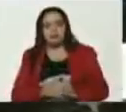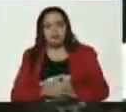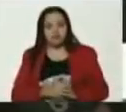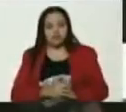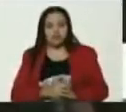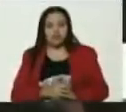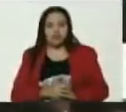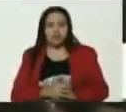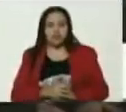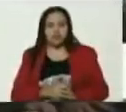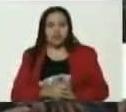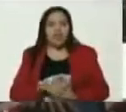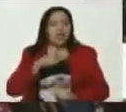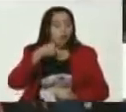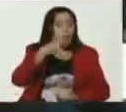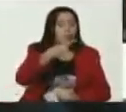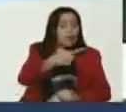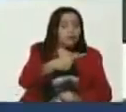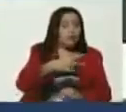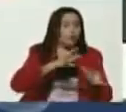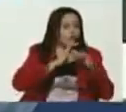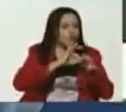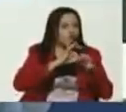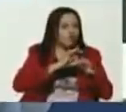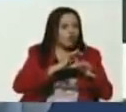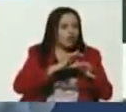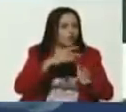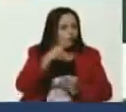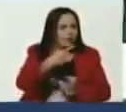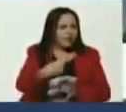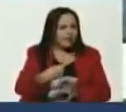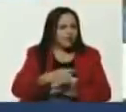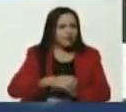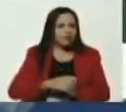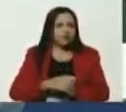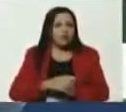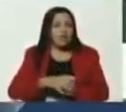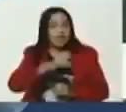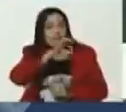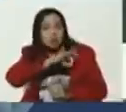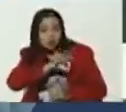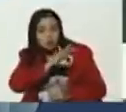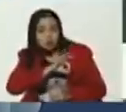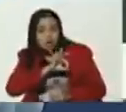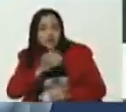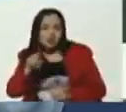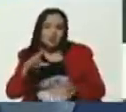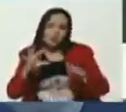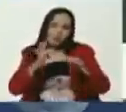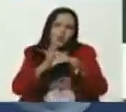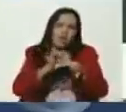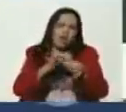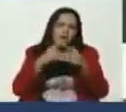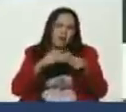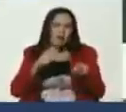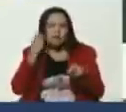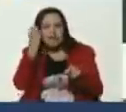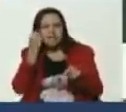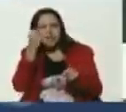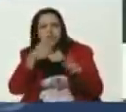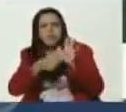no solo en lo político, no, ni en lo social, no. Yo creo que ha trascendido